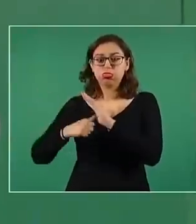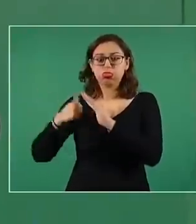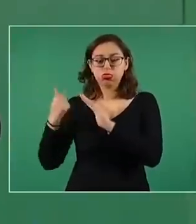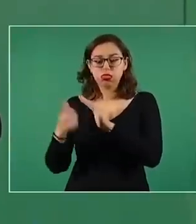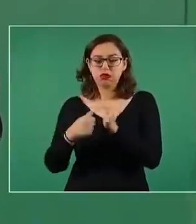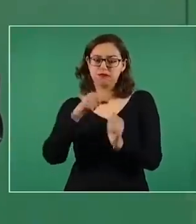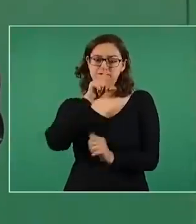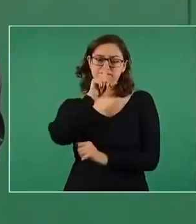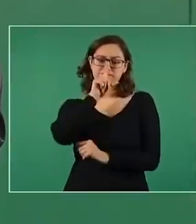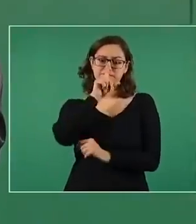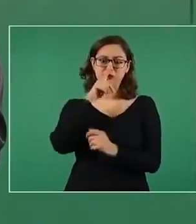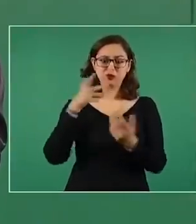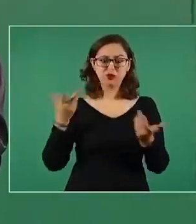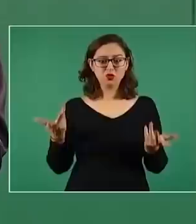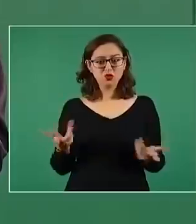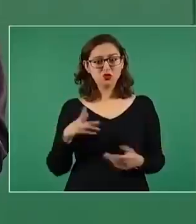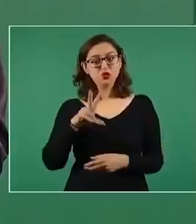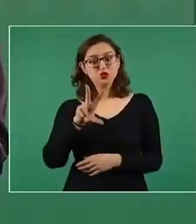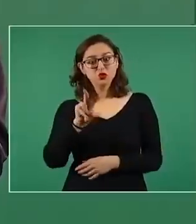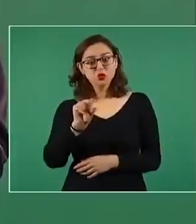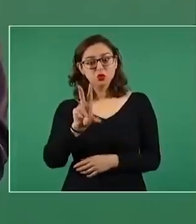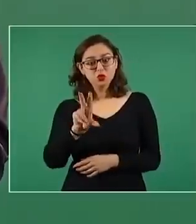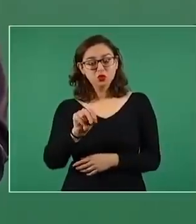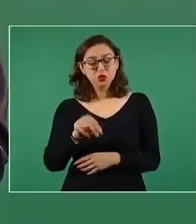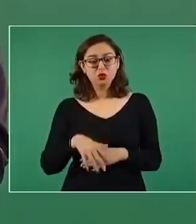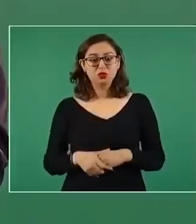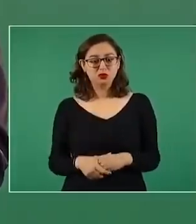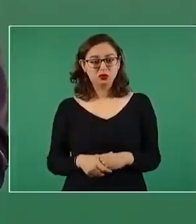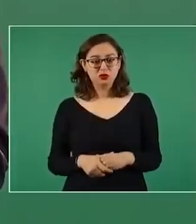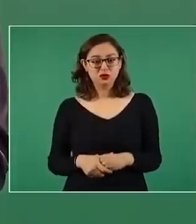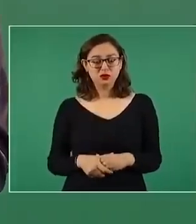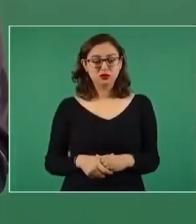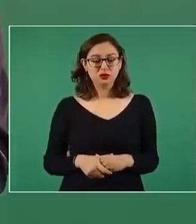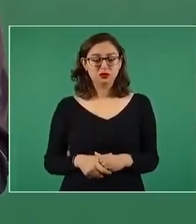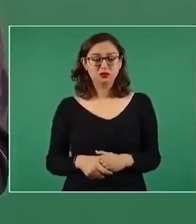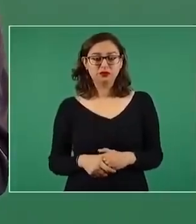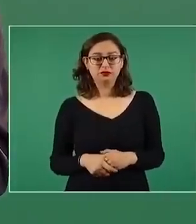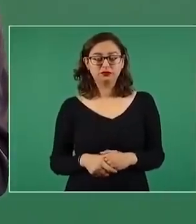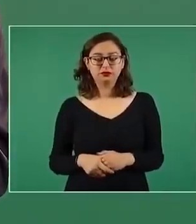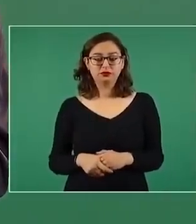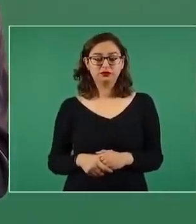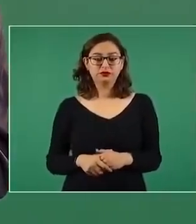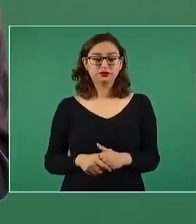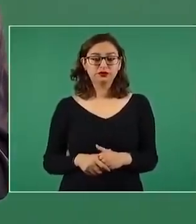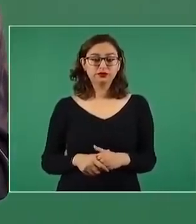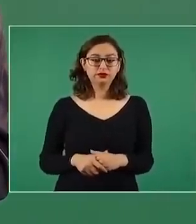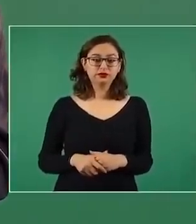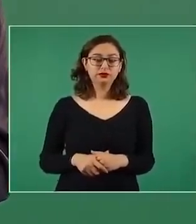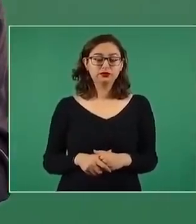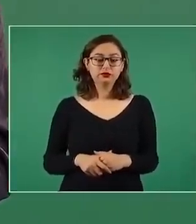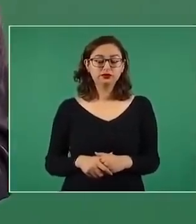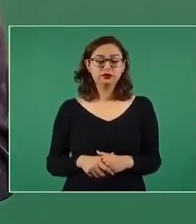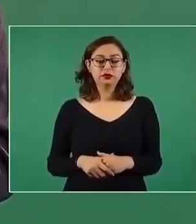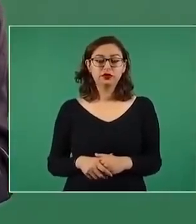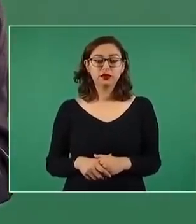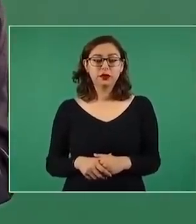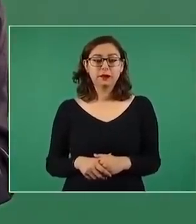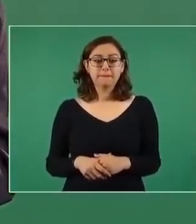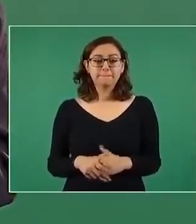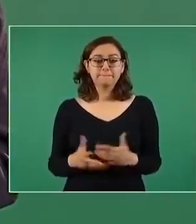sujetos solo